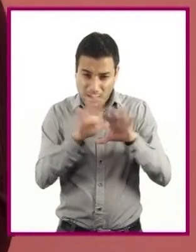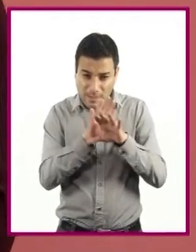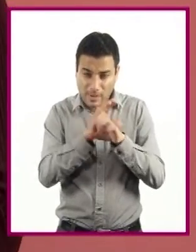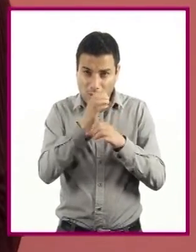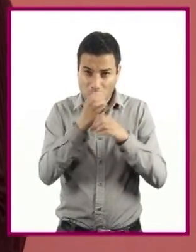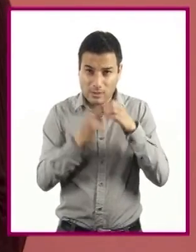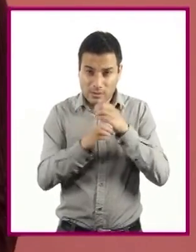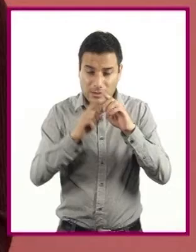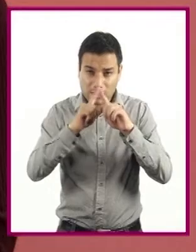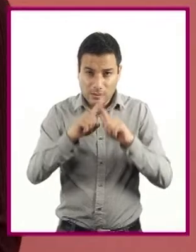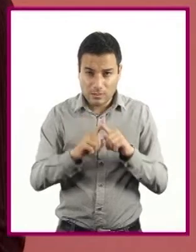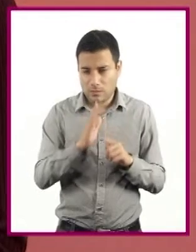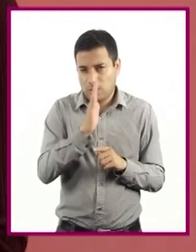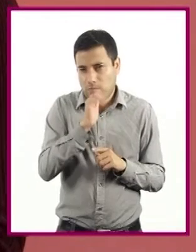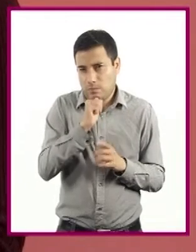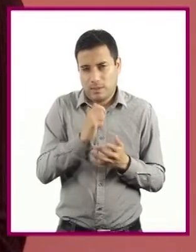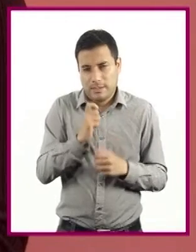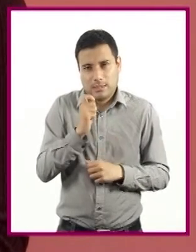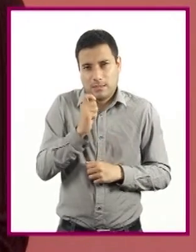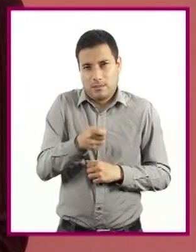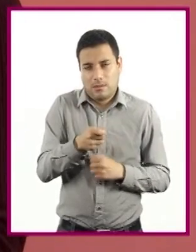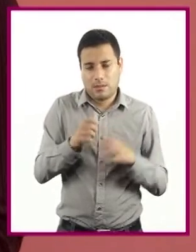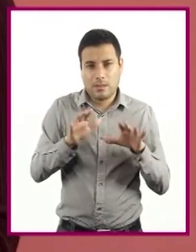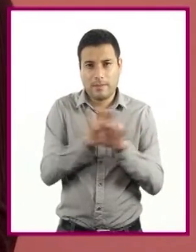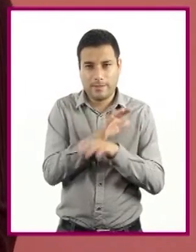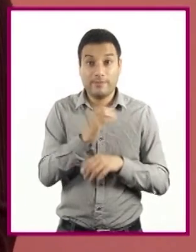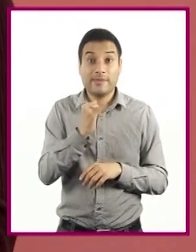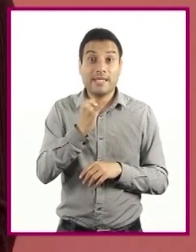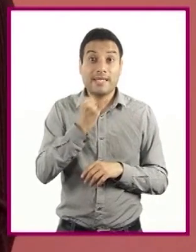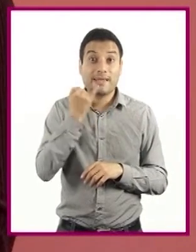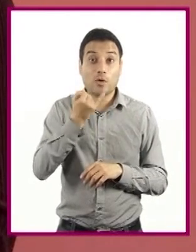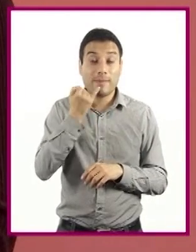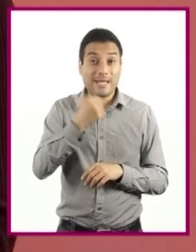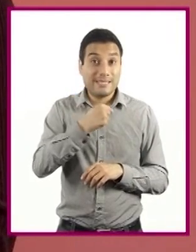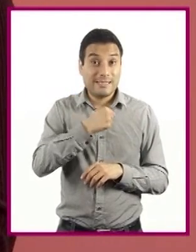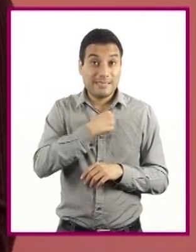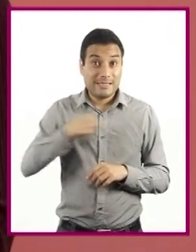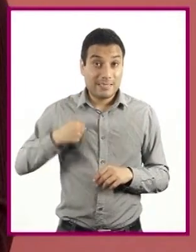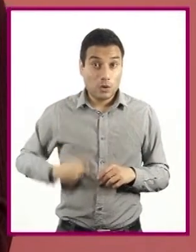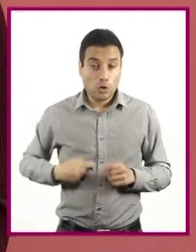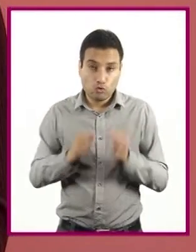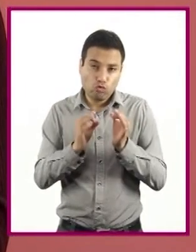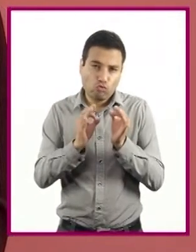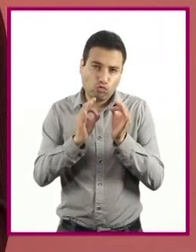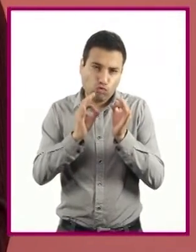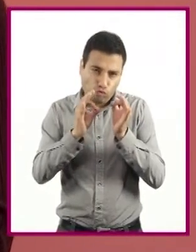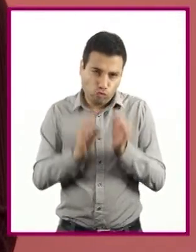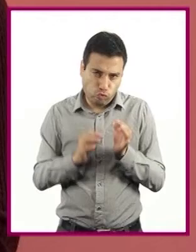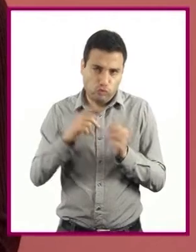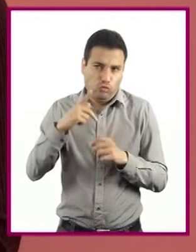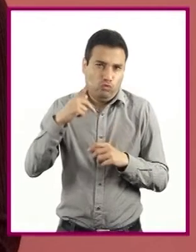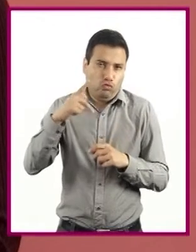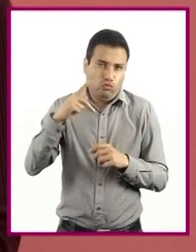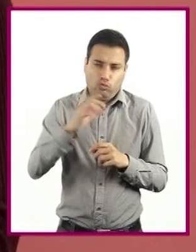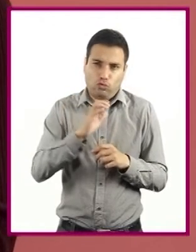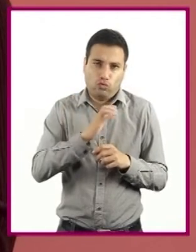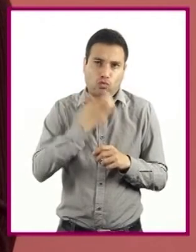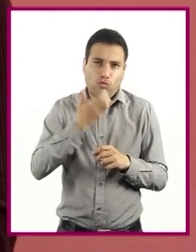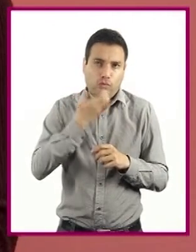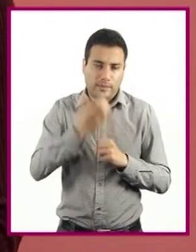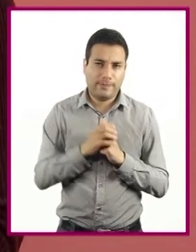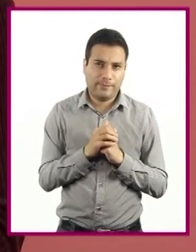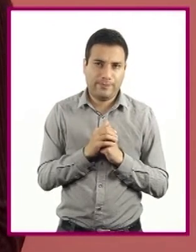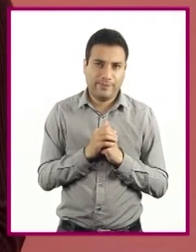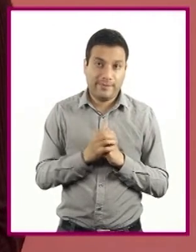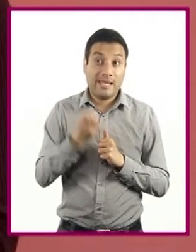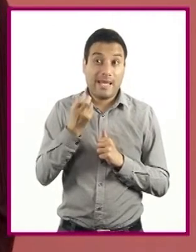ya que se destruiría el sentido. El idioma chino clásico fue el pilar de la civilización china durante milenios y se